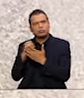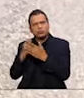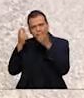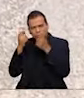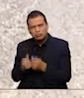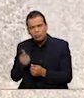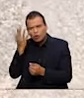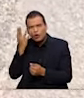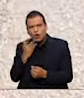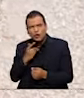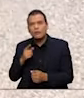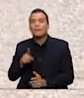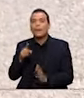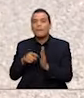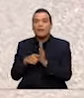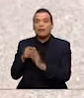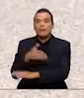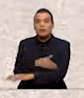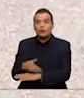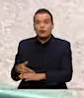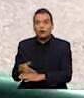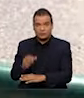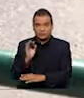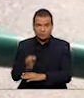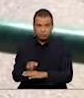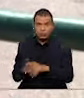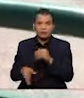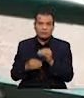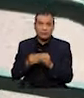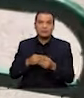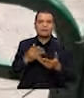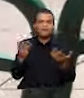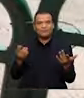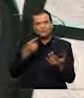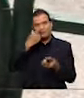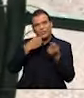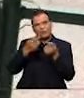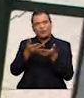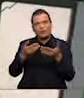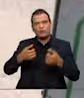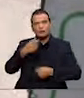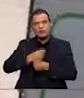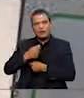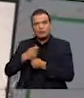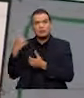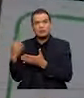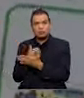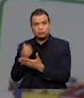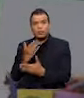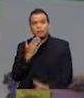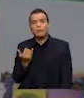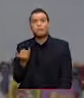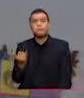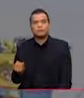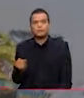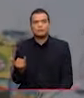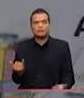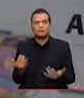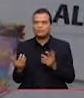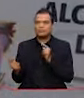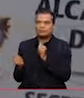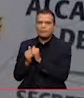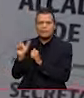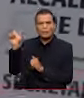vía también se transitan, además de todo el tema turístico de esta región. Justamente nos encontramos con